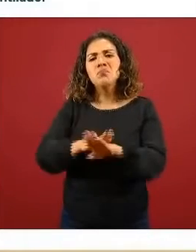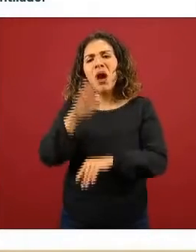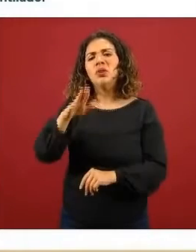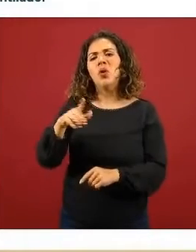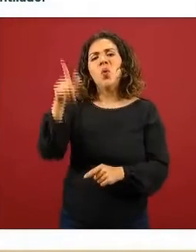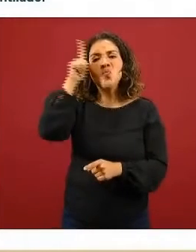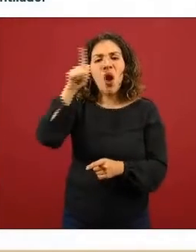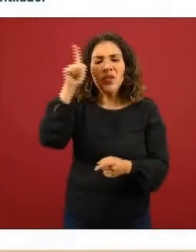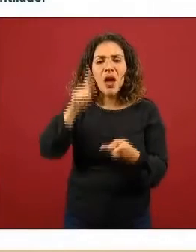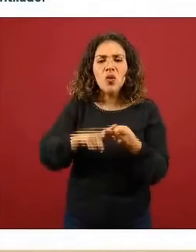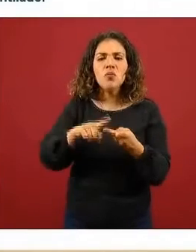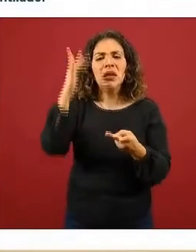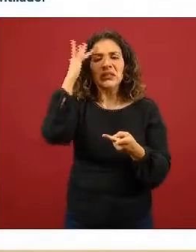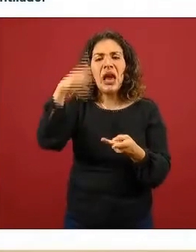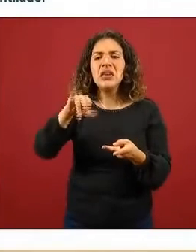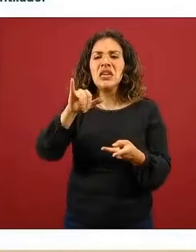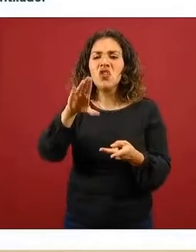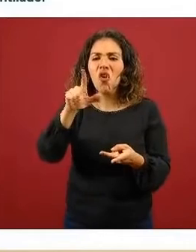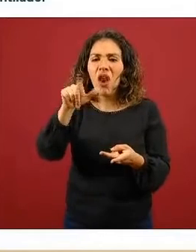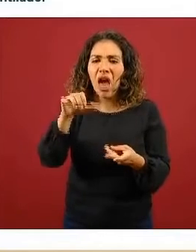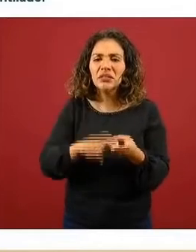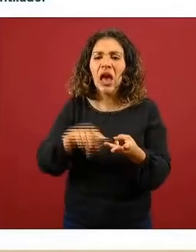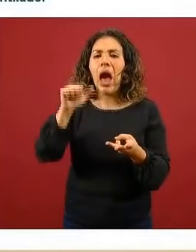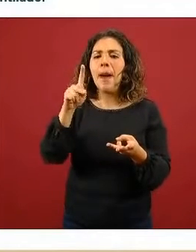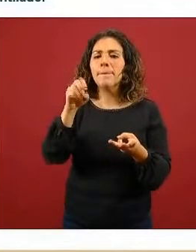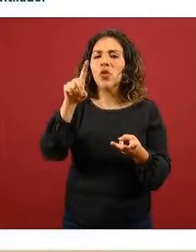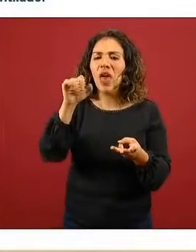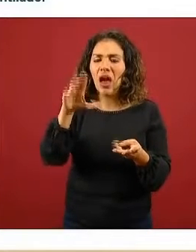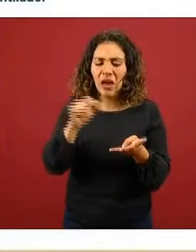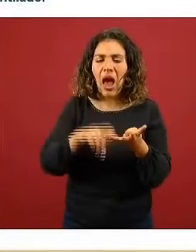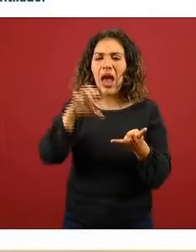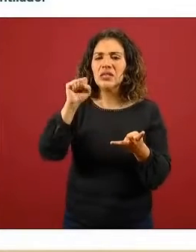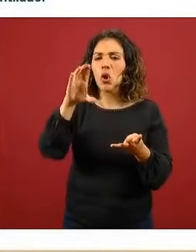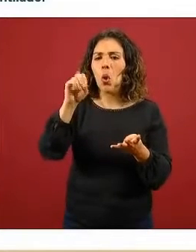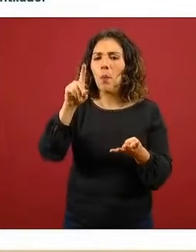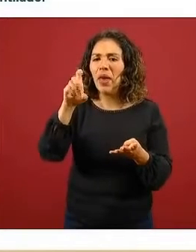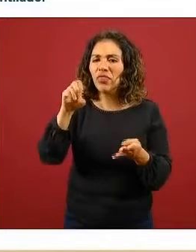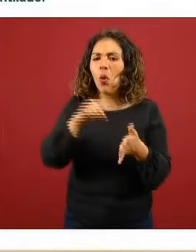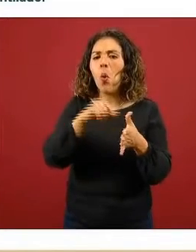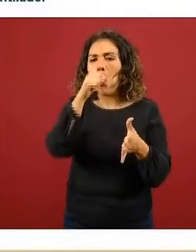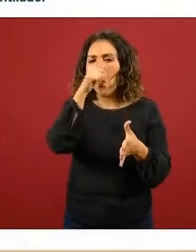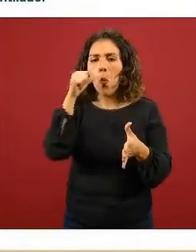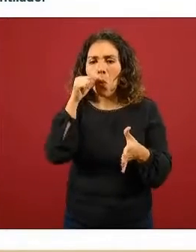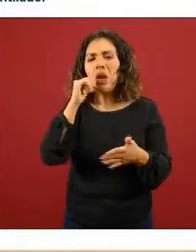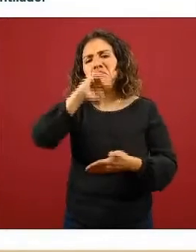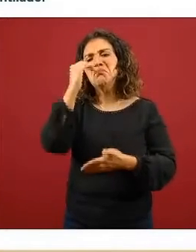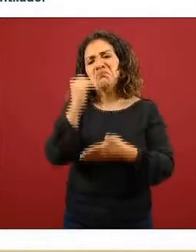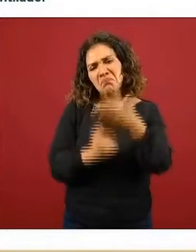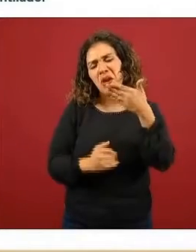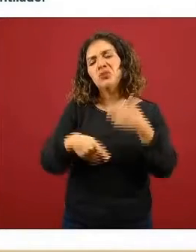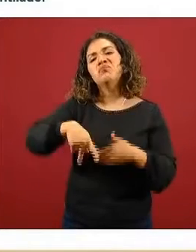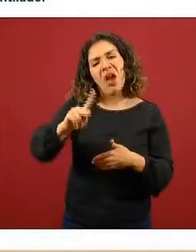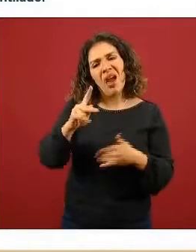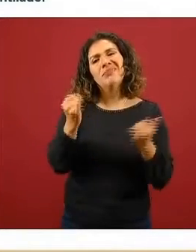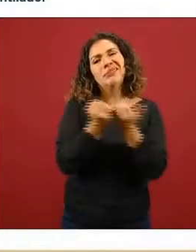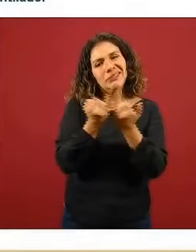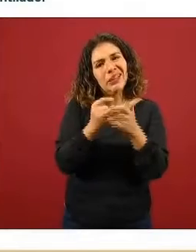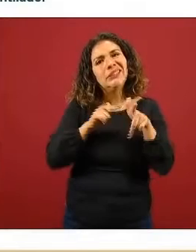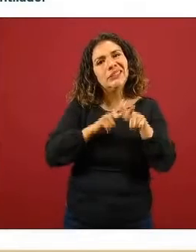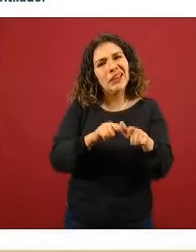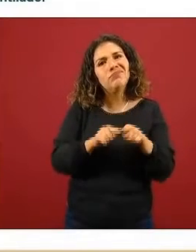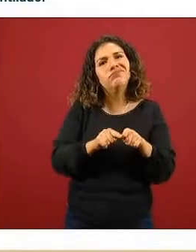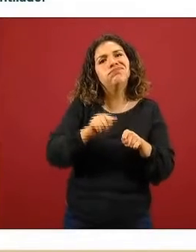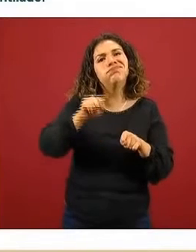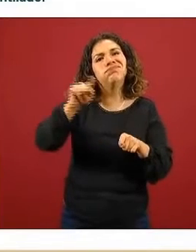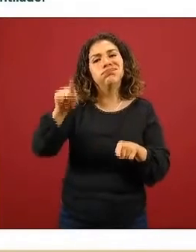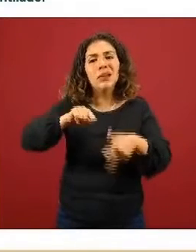Guadalupe, San Nicolás de los Garza, Apodaca, Escobedo y Juárez con menor intensidad, pero todos ellos con esta elevación importante desde